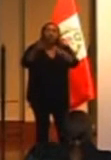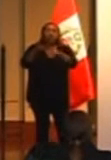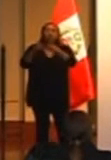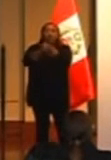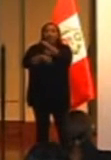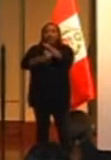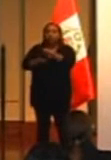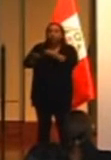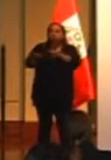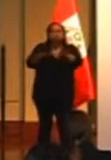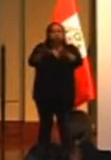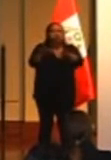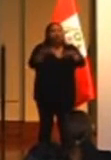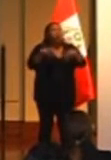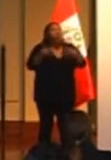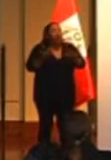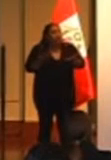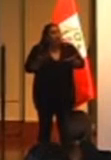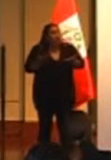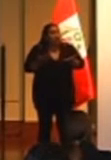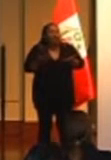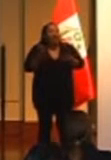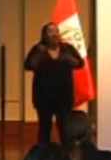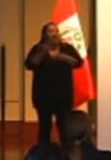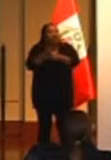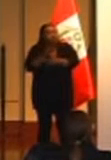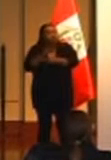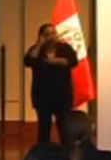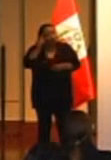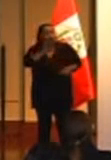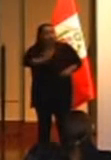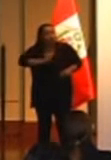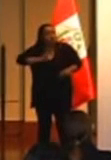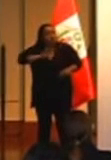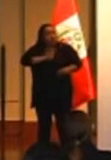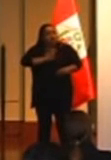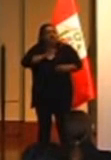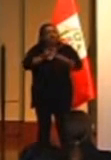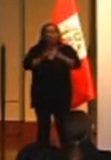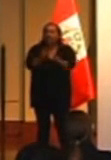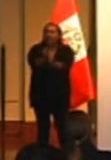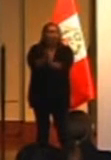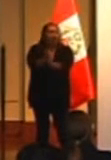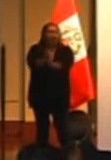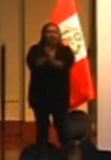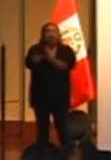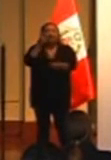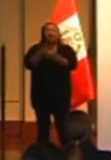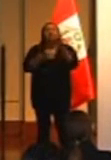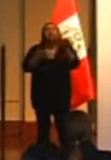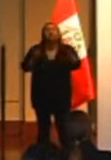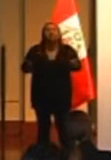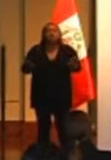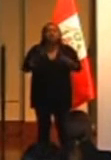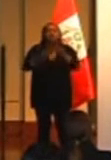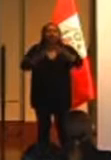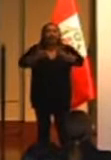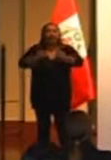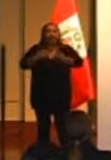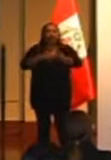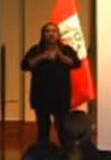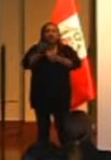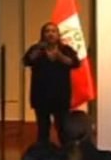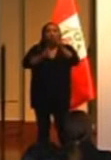país. Entonces, hay que tomar conciencia de aquello y seguir trabajando para que tengamos